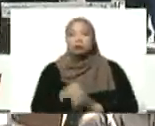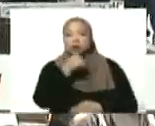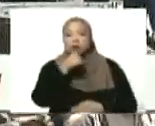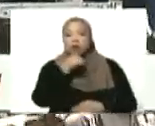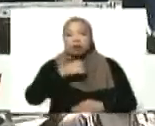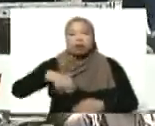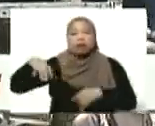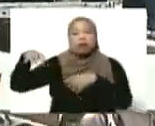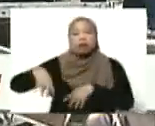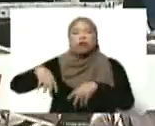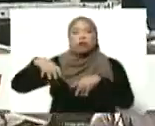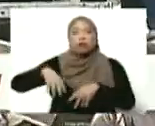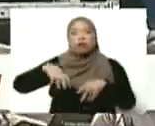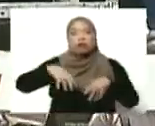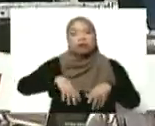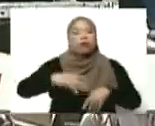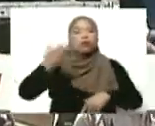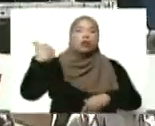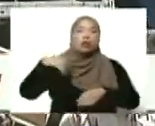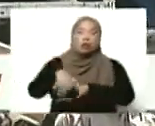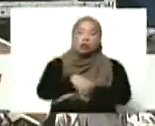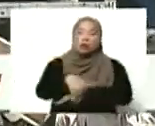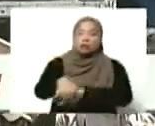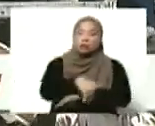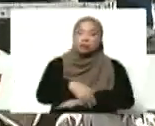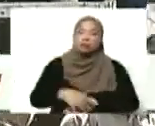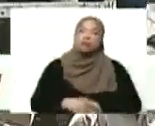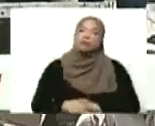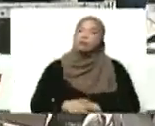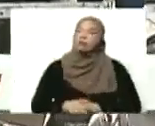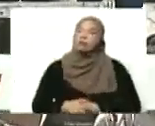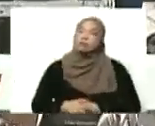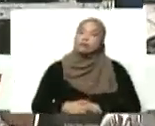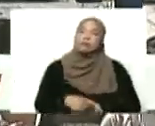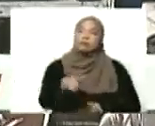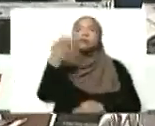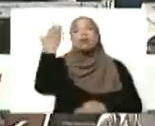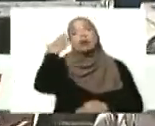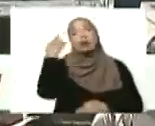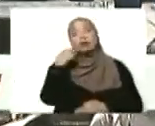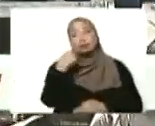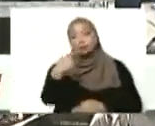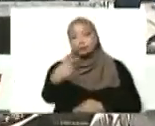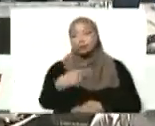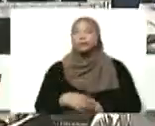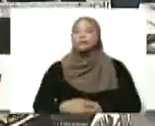marcha. Y yo le decía, a ustedes